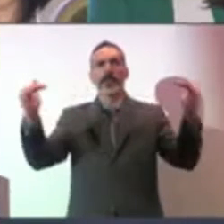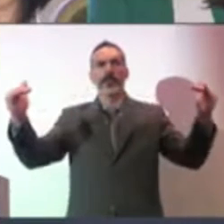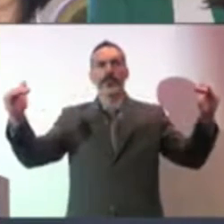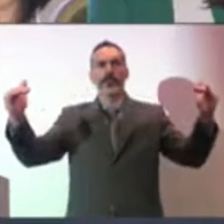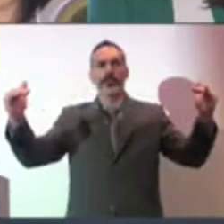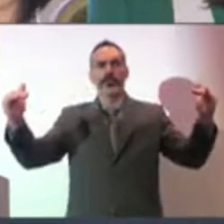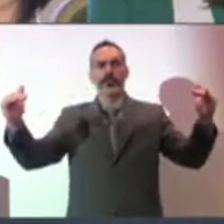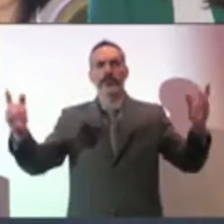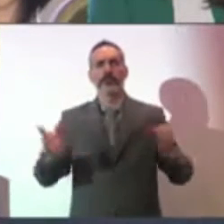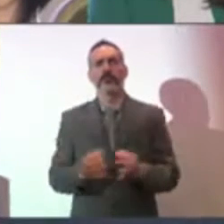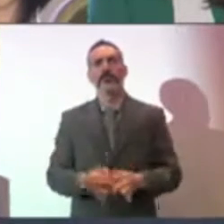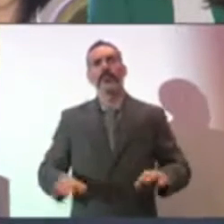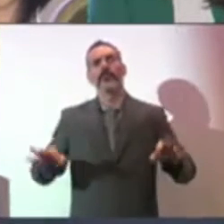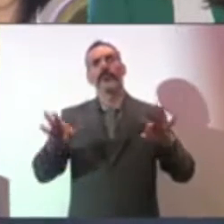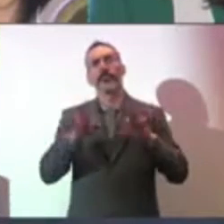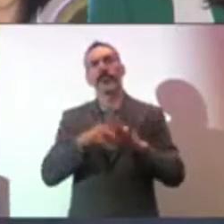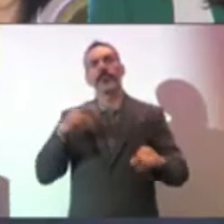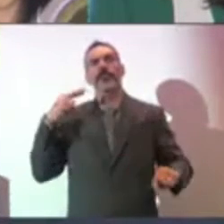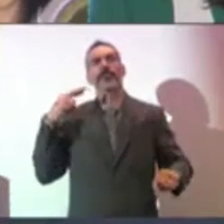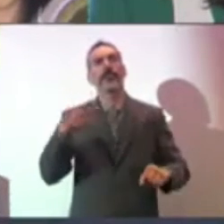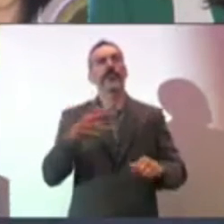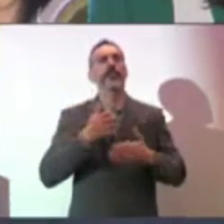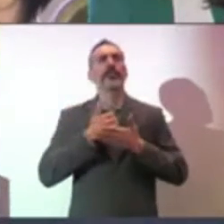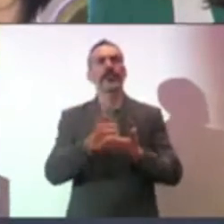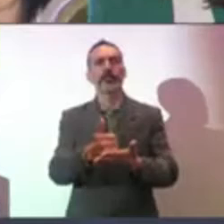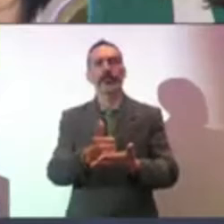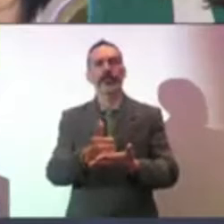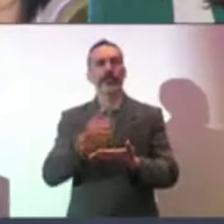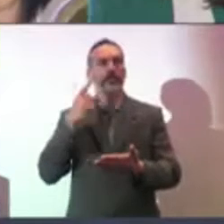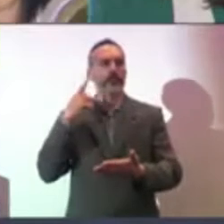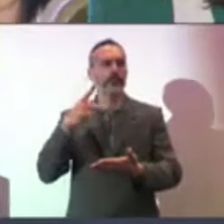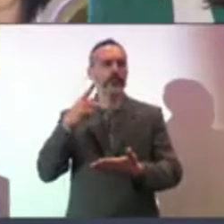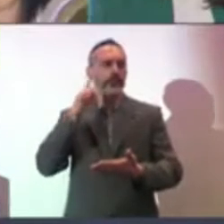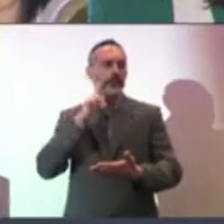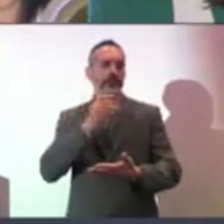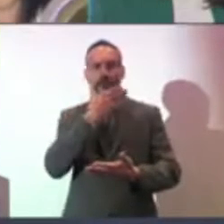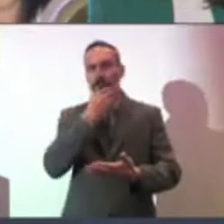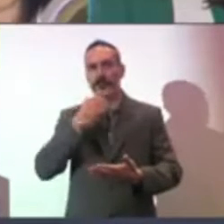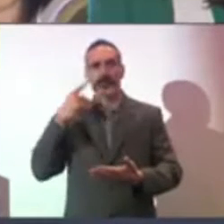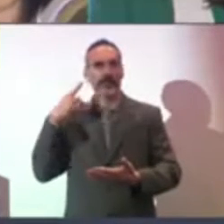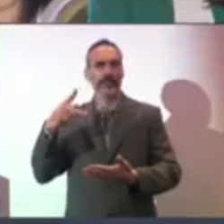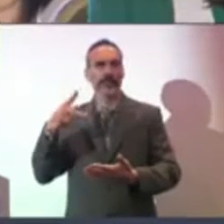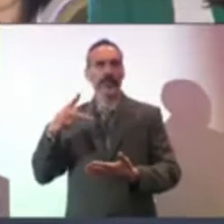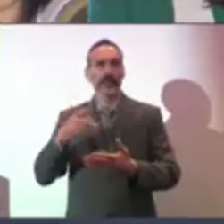importantes resultados en beneficio de las y los poblanos.